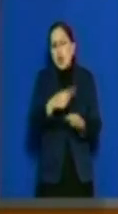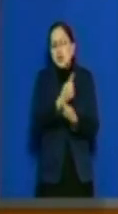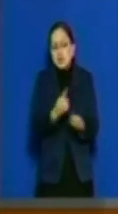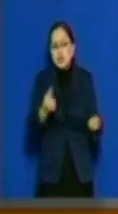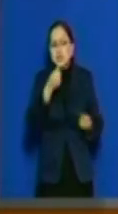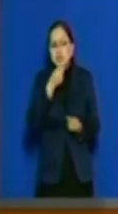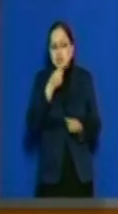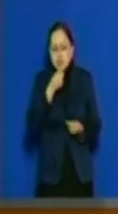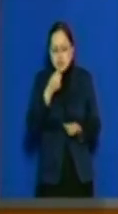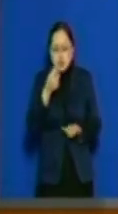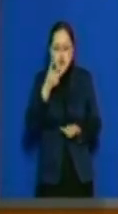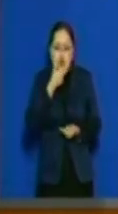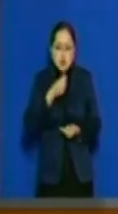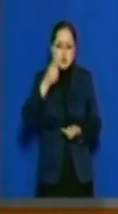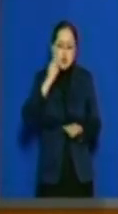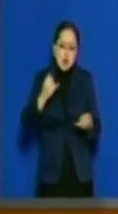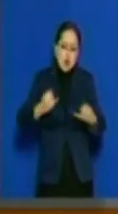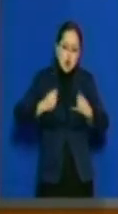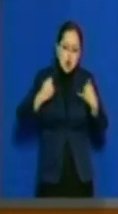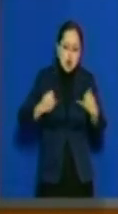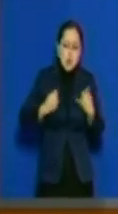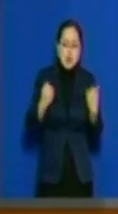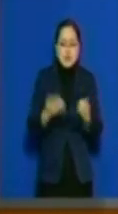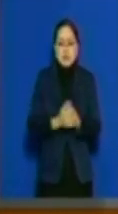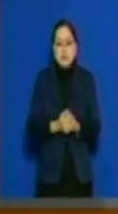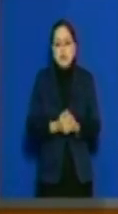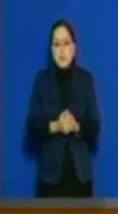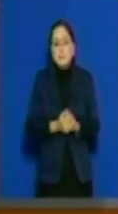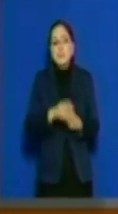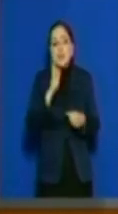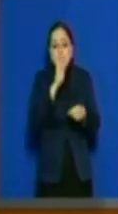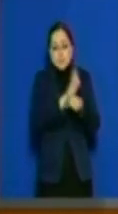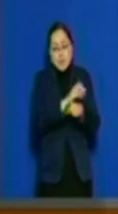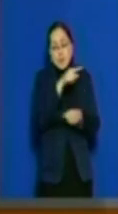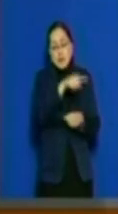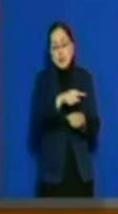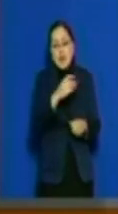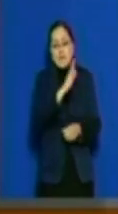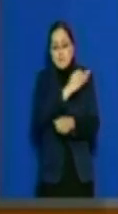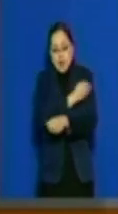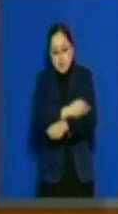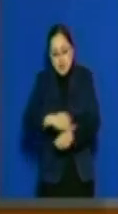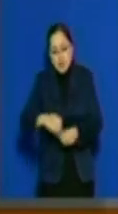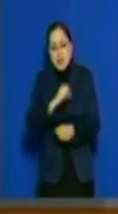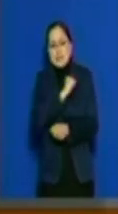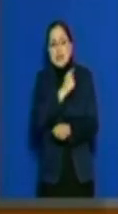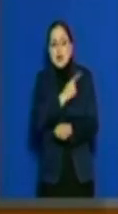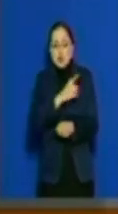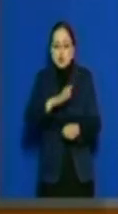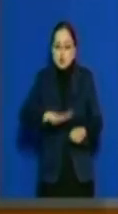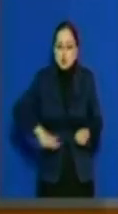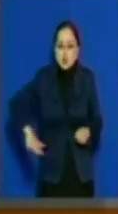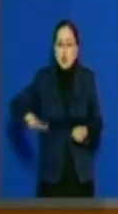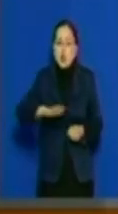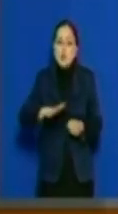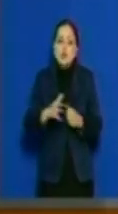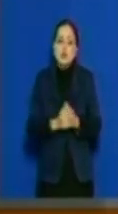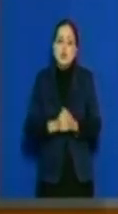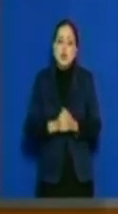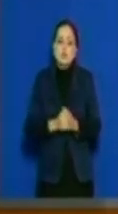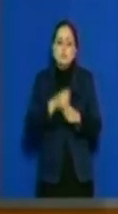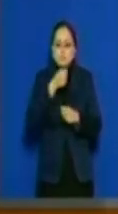niñas, los niños, adolescentes, por la familia, por la salud pública, por